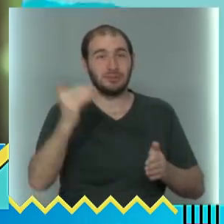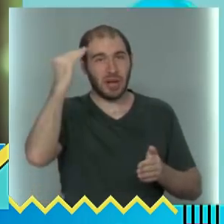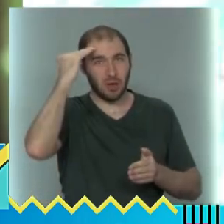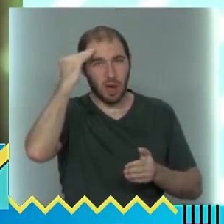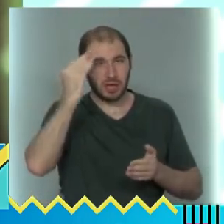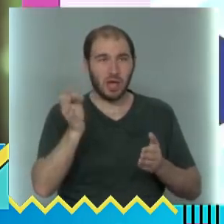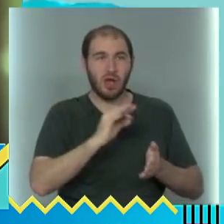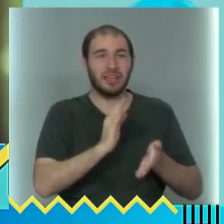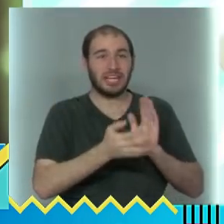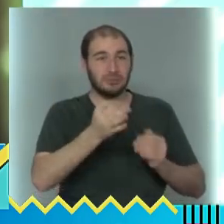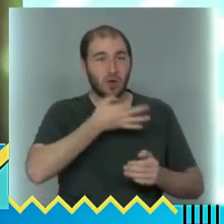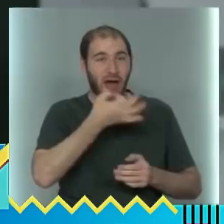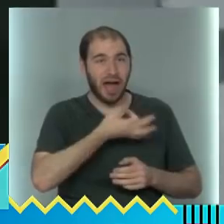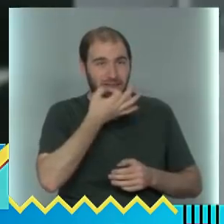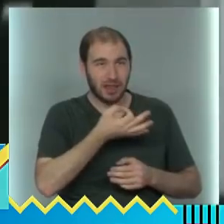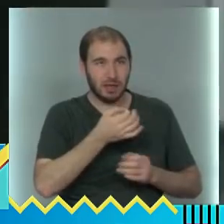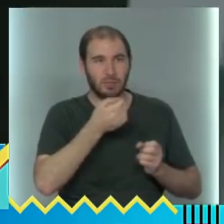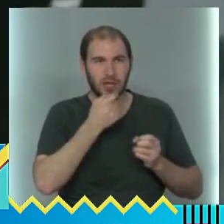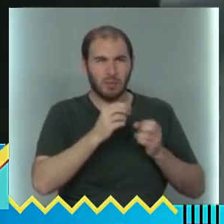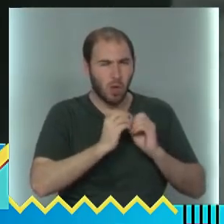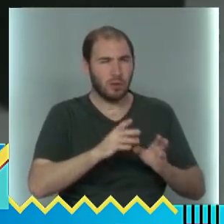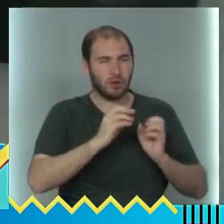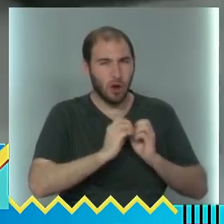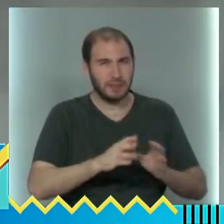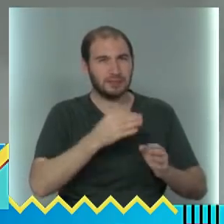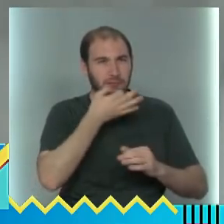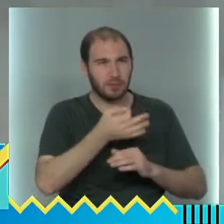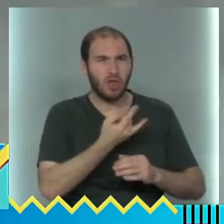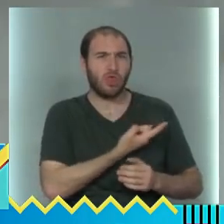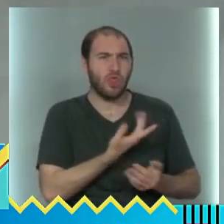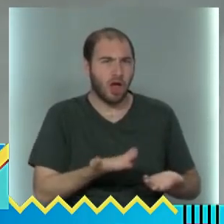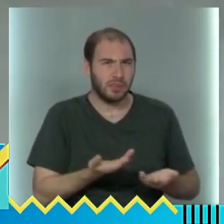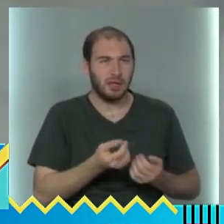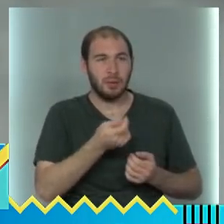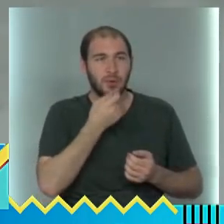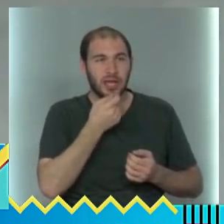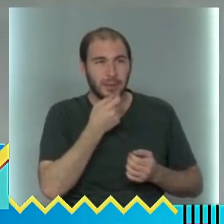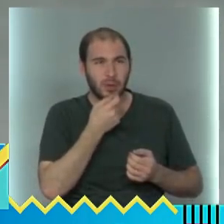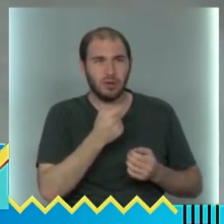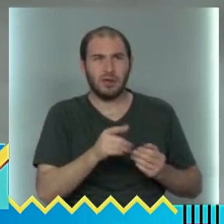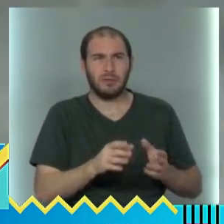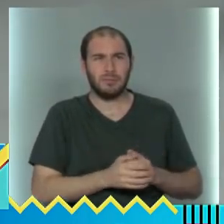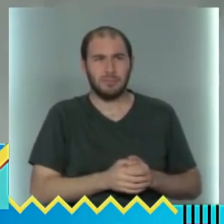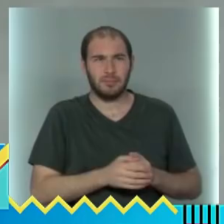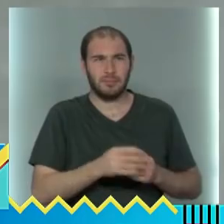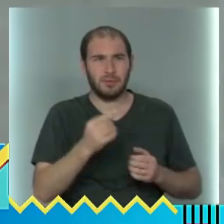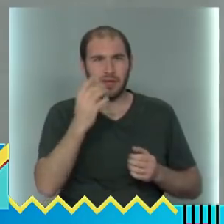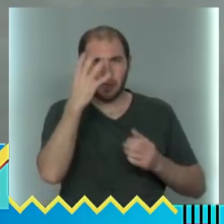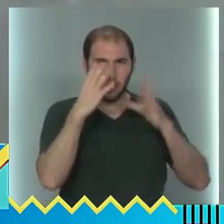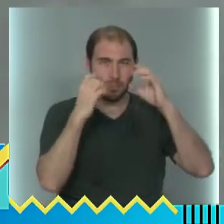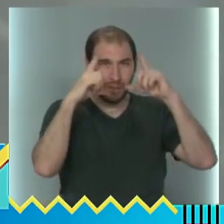lenguaje o la terapia del habla, si empieza con manifestaciones donde empiezan a desaparecer rápidamente las